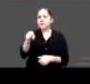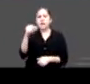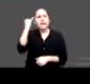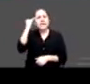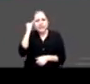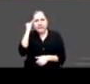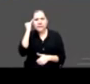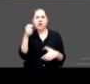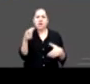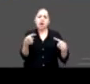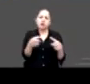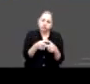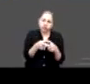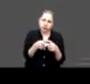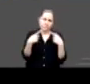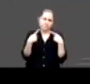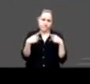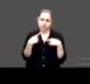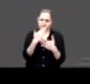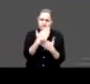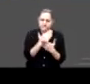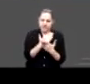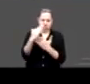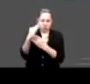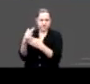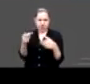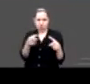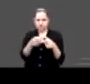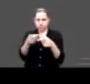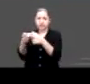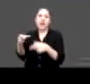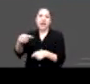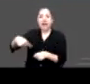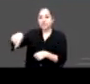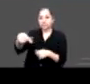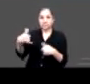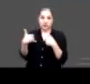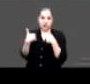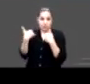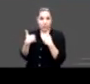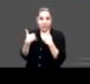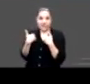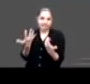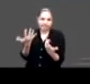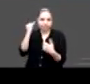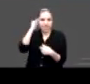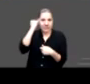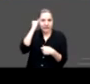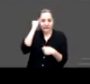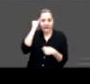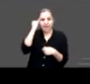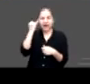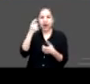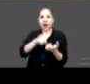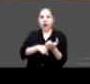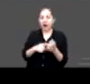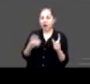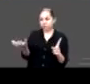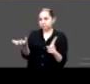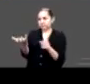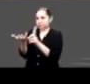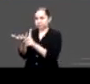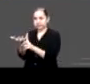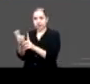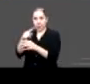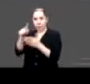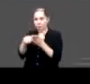Es mucho más complejo que tú tengas a un adolescente indígena que pueda trabajar en una unidad o en una casa de salud que un promotor. Muchos de ellos ya no